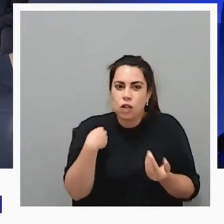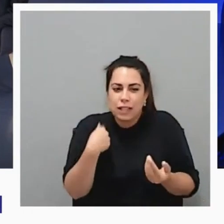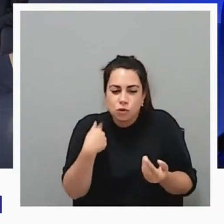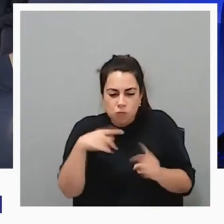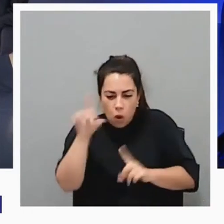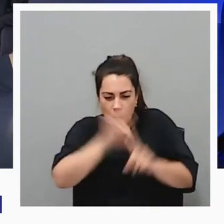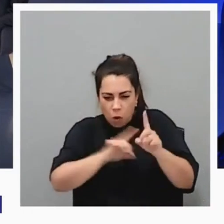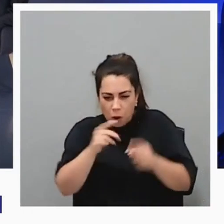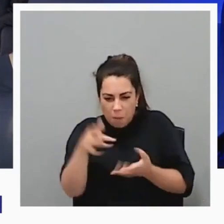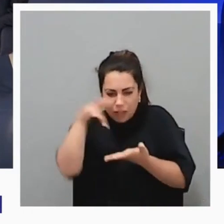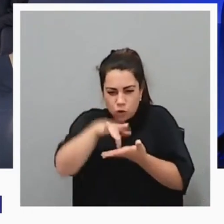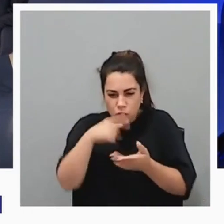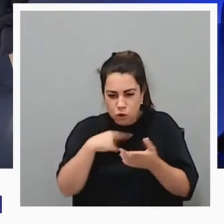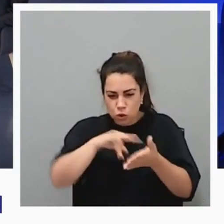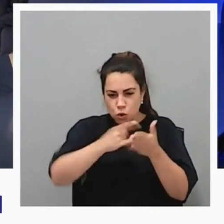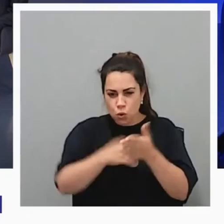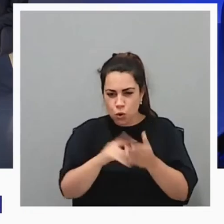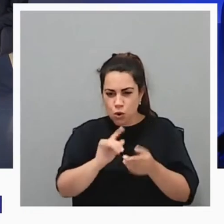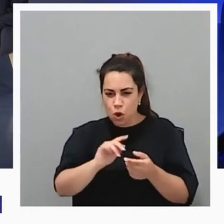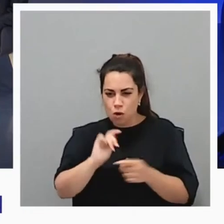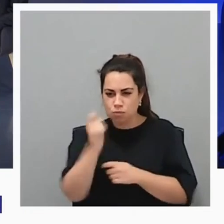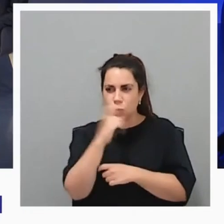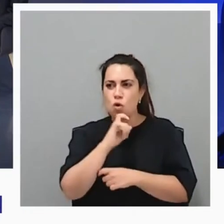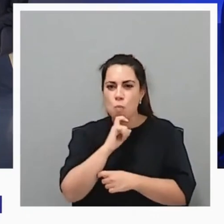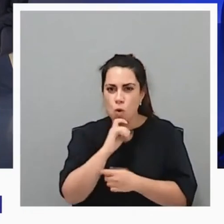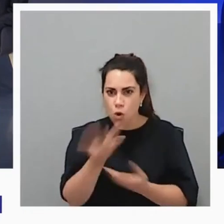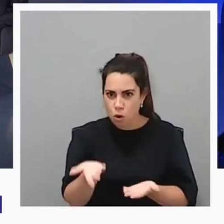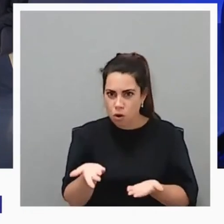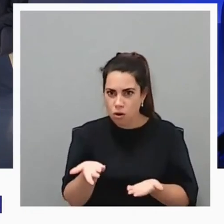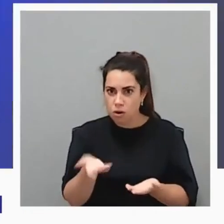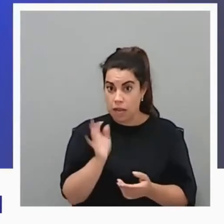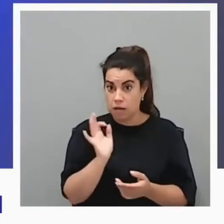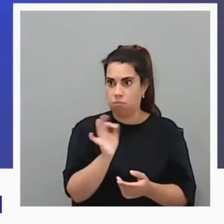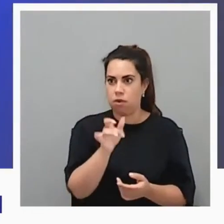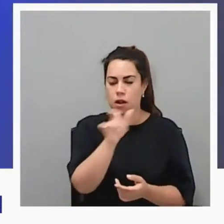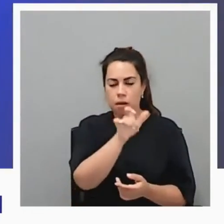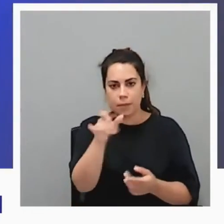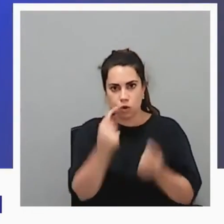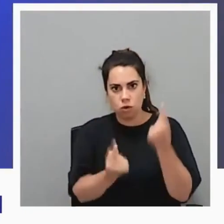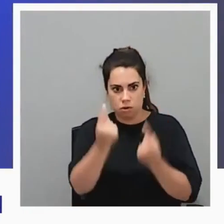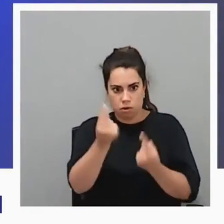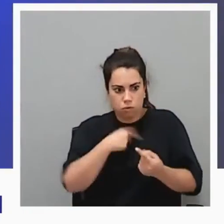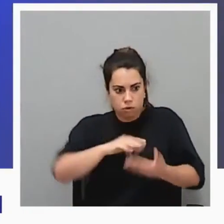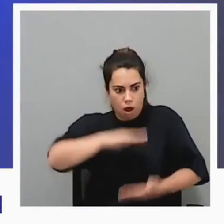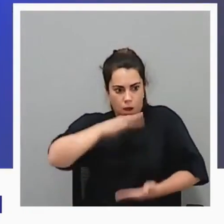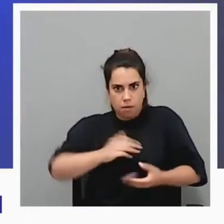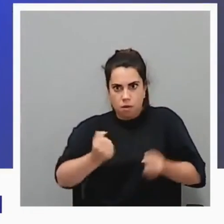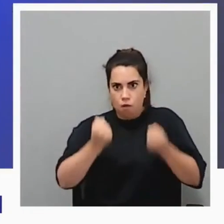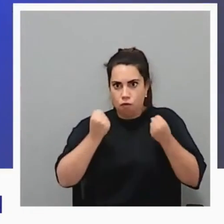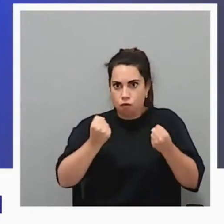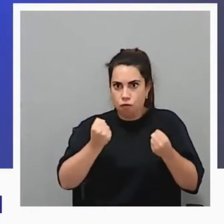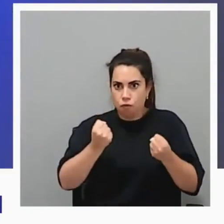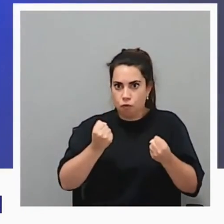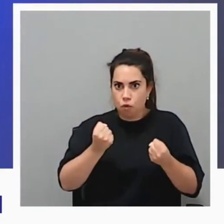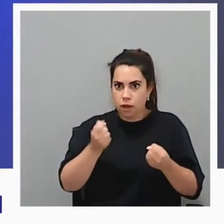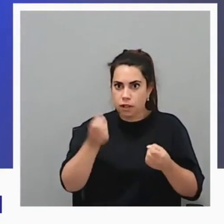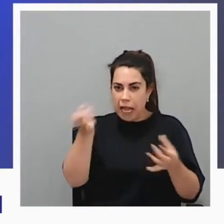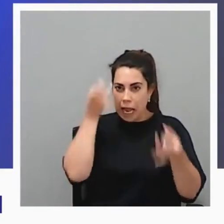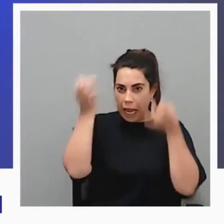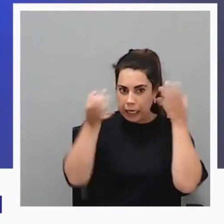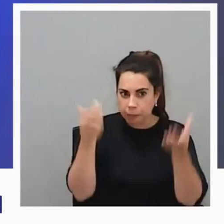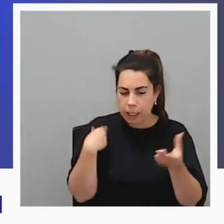problemas? Hay personas que, bueno, verdaderamente tienen esa capacidad, esa creatividad, esa forma de pensar más disruptiva,